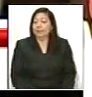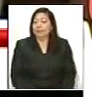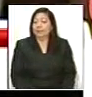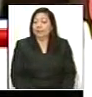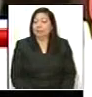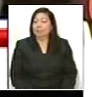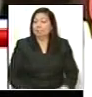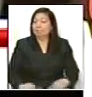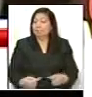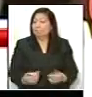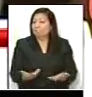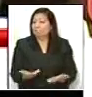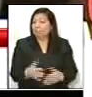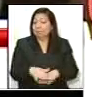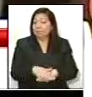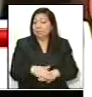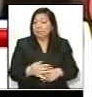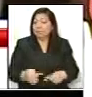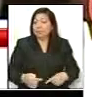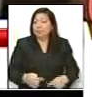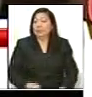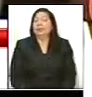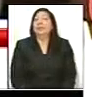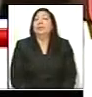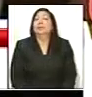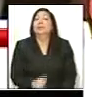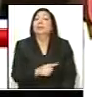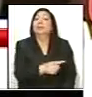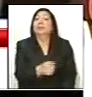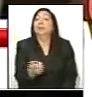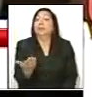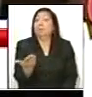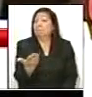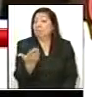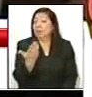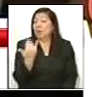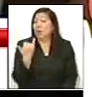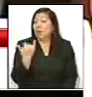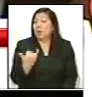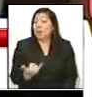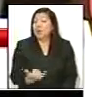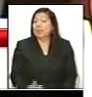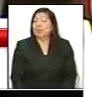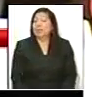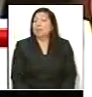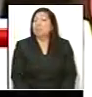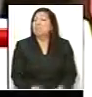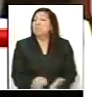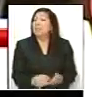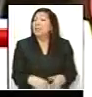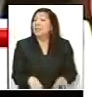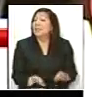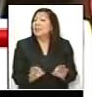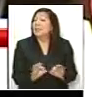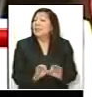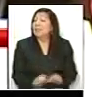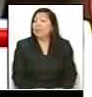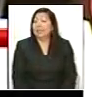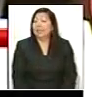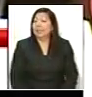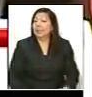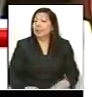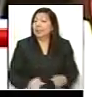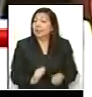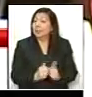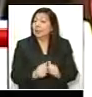el debate, solamente administro el debate. Y ustedes han pedido el día de hoy que se priorice el debate